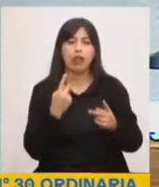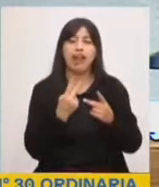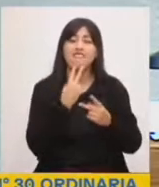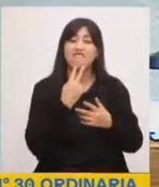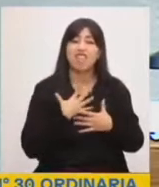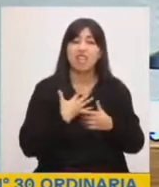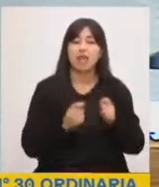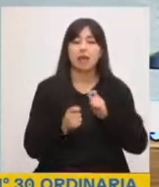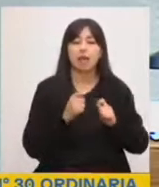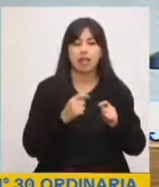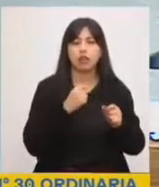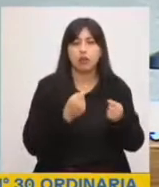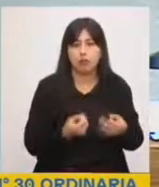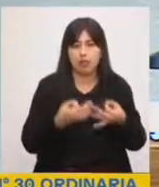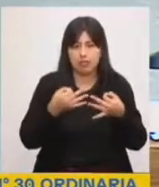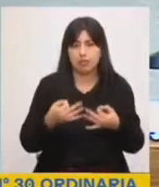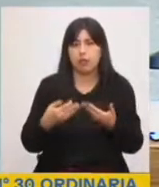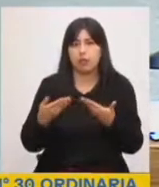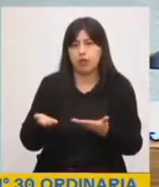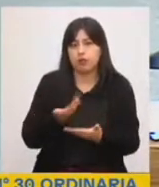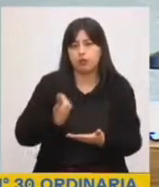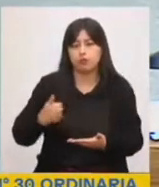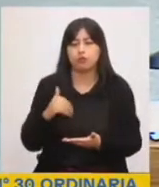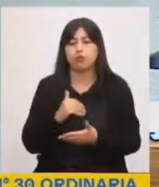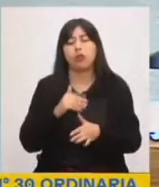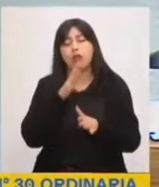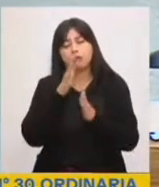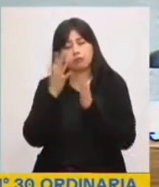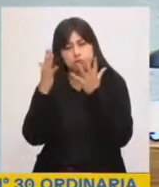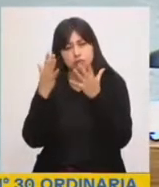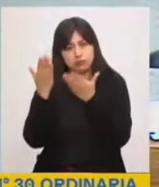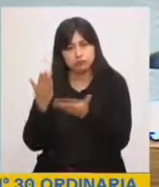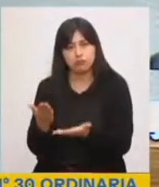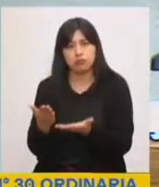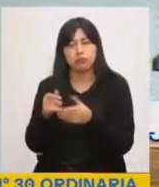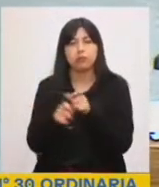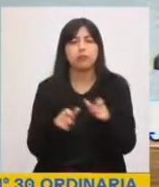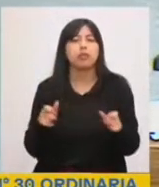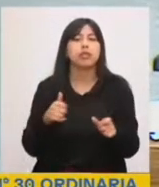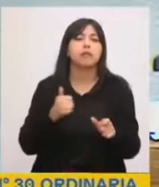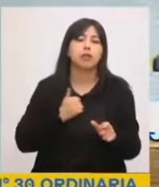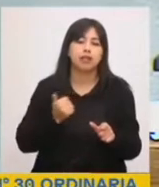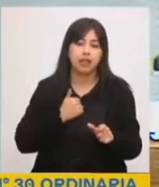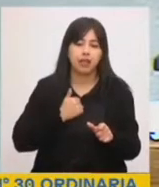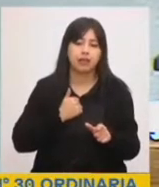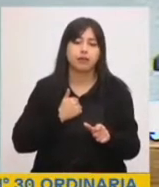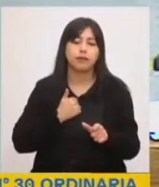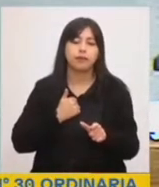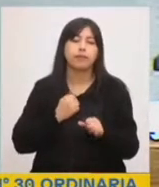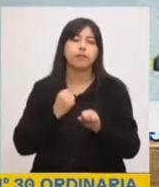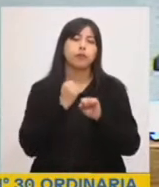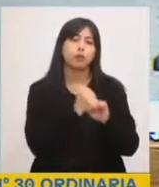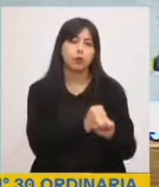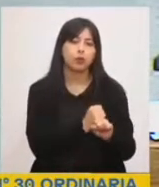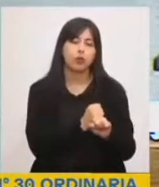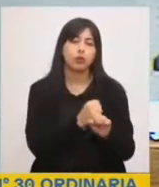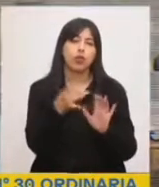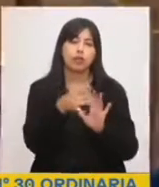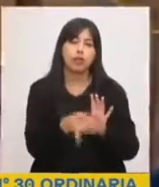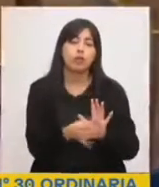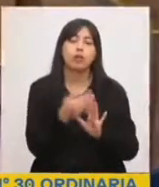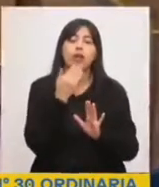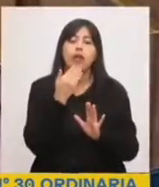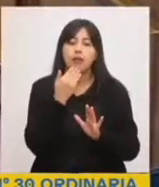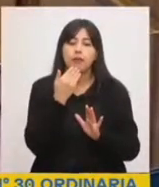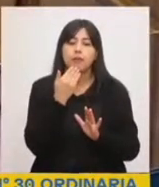vidas. No solo nos quedaremos en elogios de lo hecho por la PDI en contribución al combate contra la delincuencia, sino que